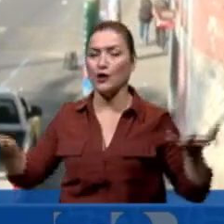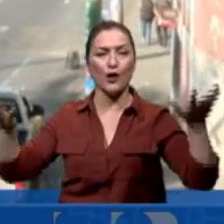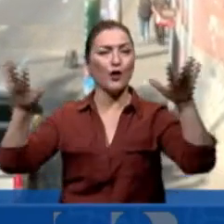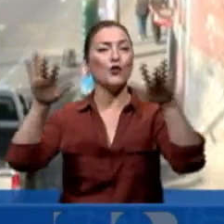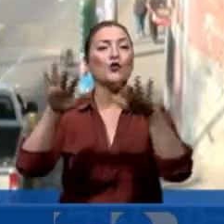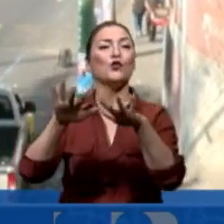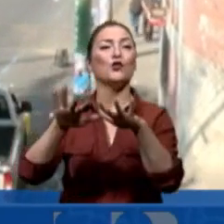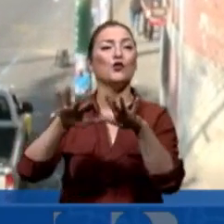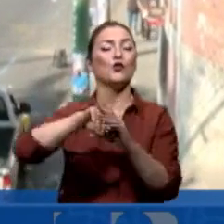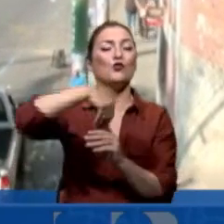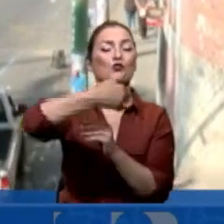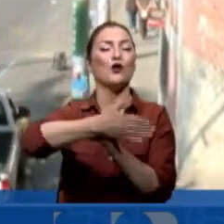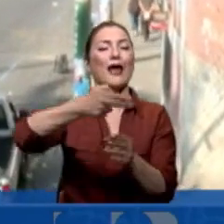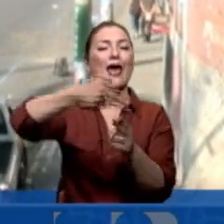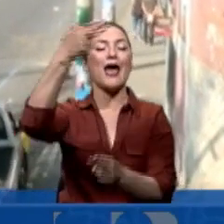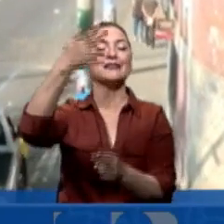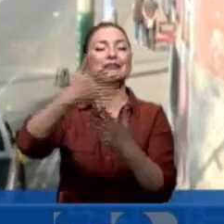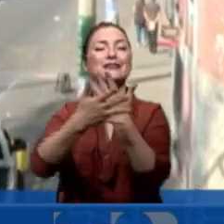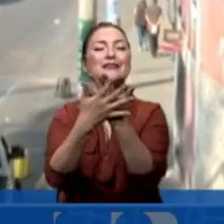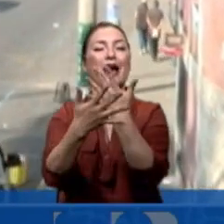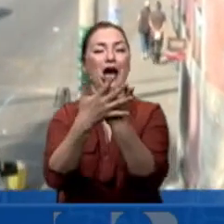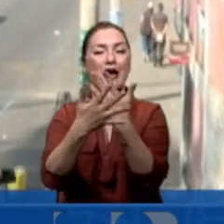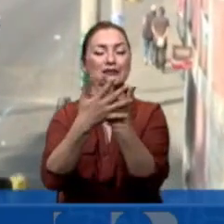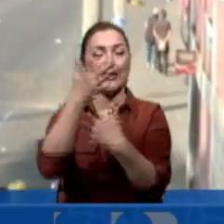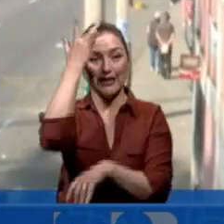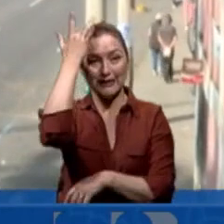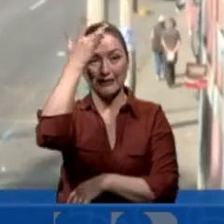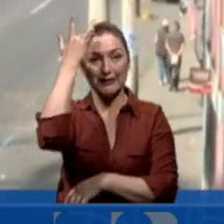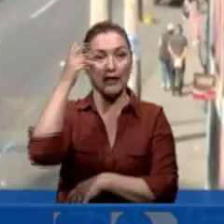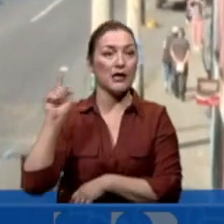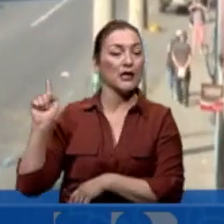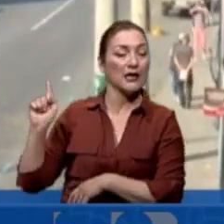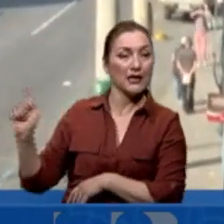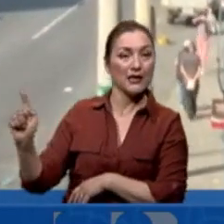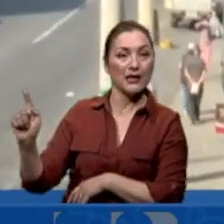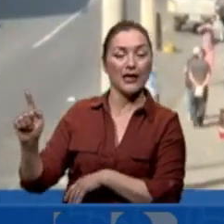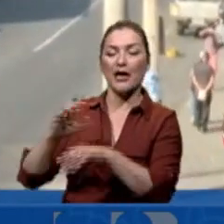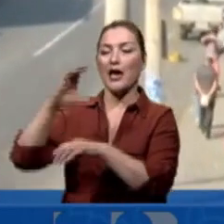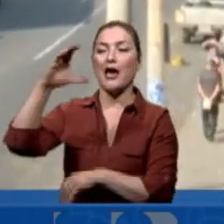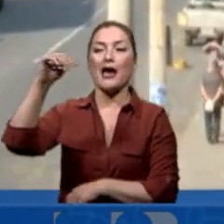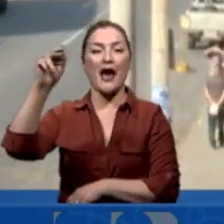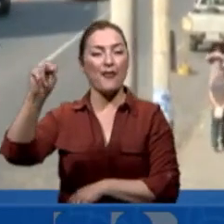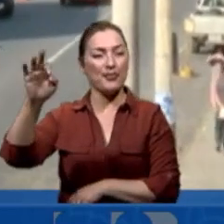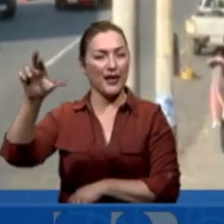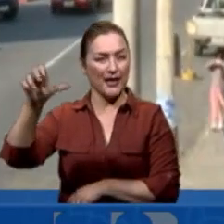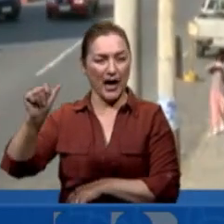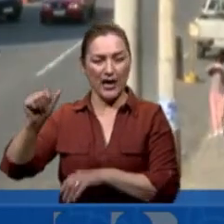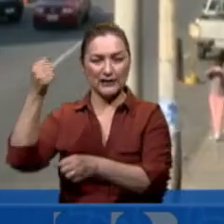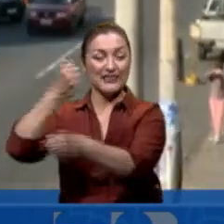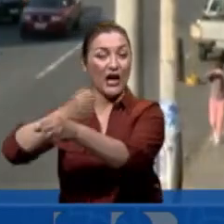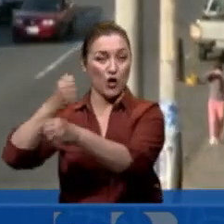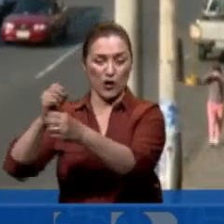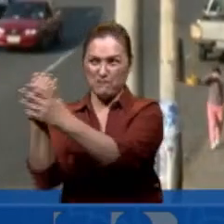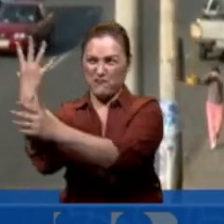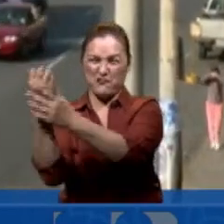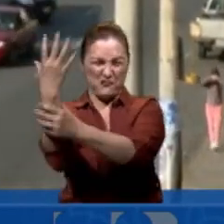ubicamos los exteriores del expenal García Moreno y las canteras de San Roque es otro de los sitios conflictivos que encontraron en